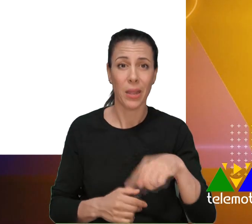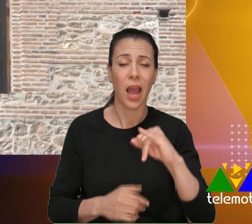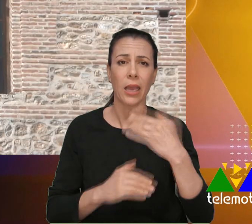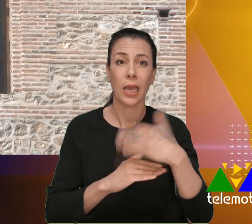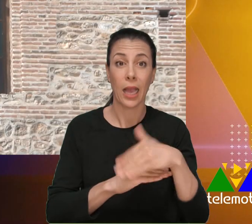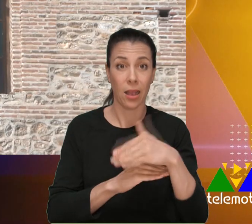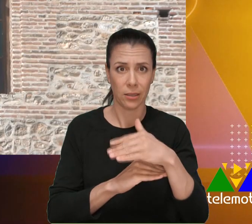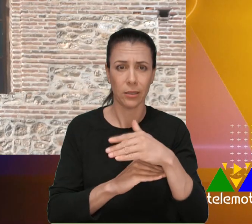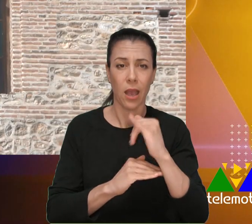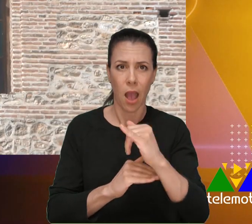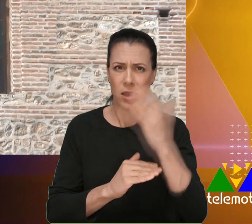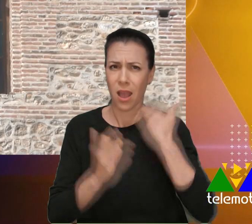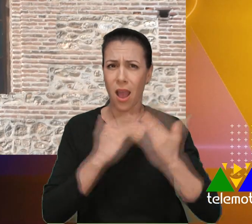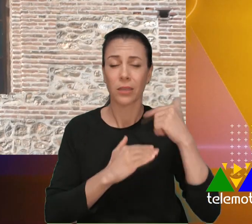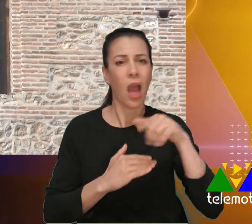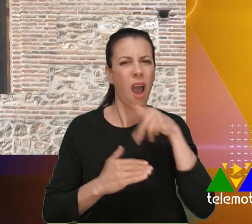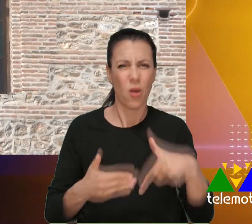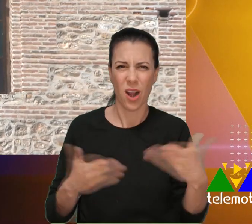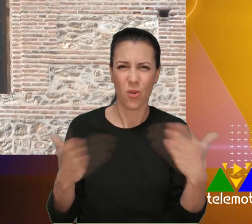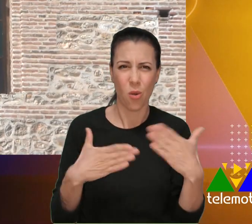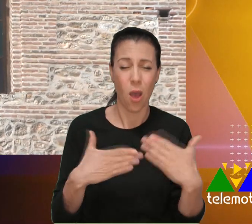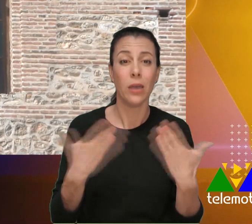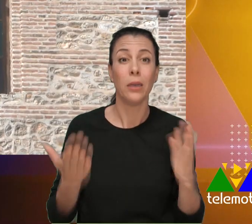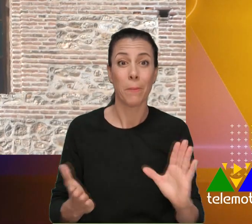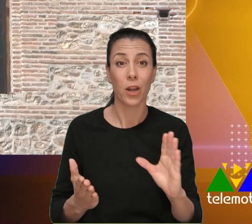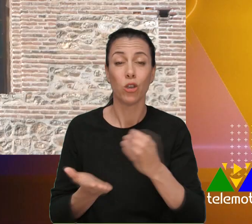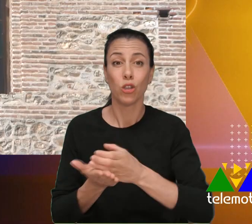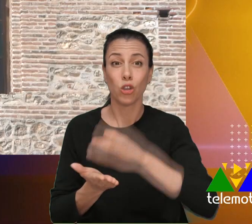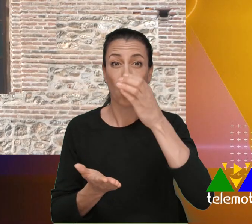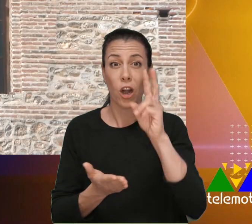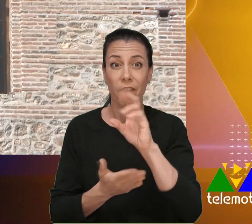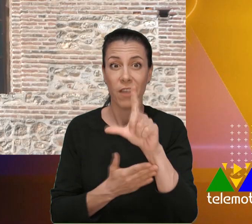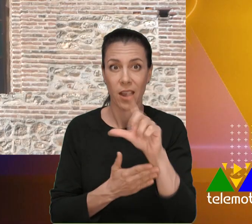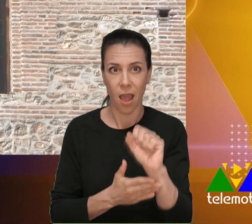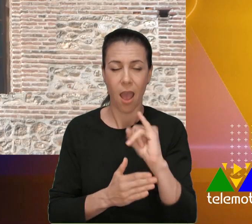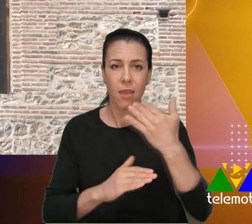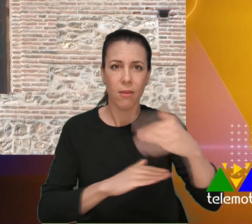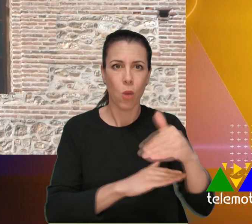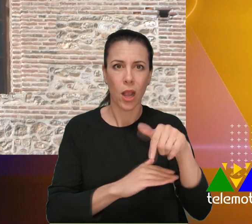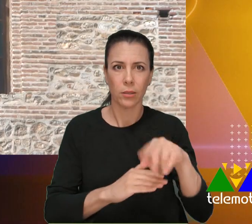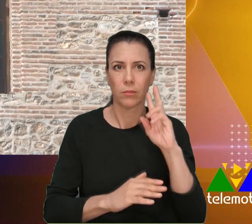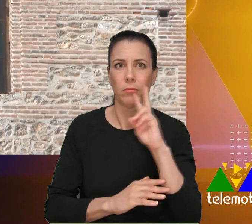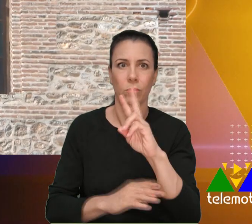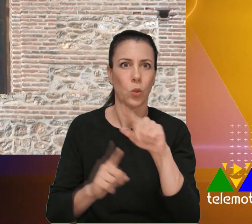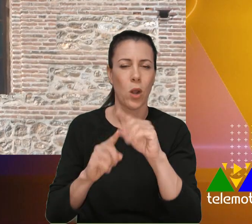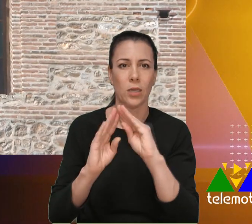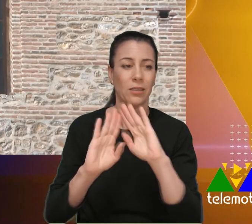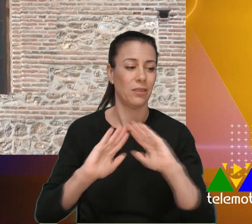que hoy no existe, que rodeaba la Torre de la Vela, de manera que la Torre de la Vela estaba descubierta, sí, claro, totalmente